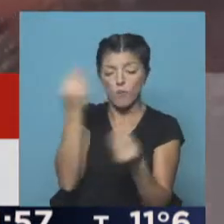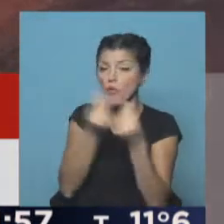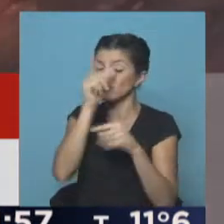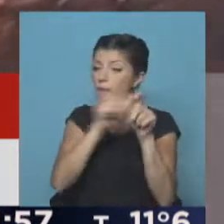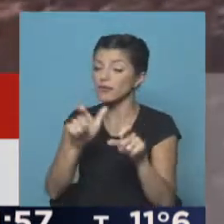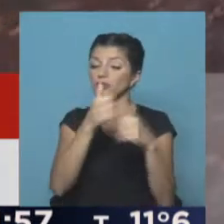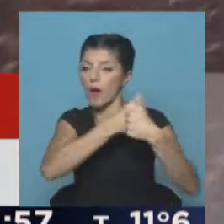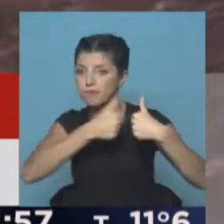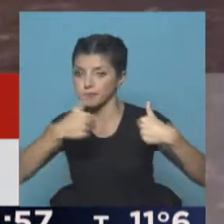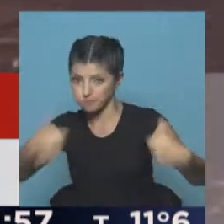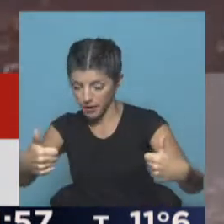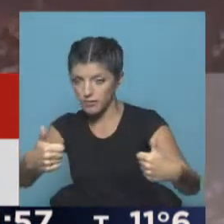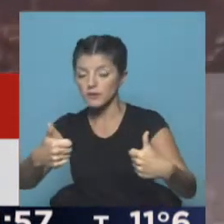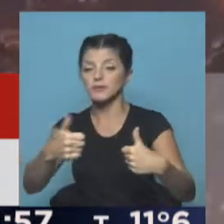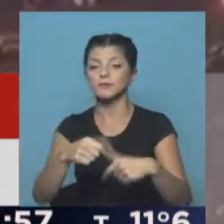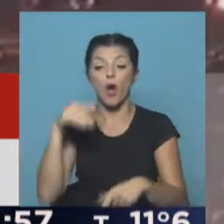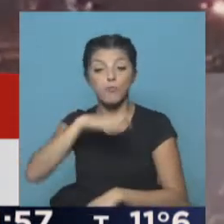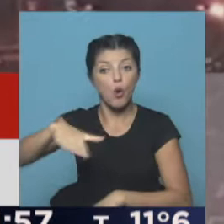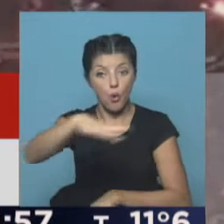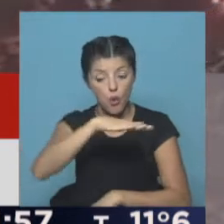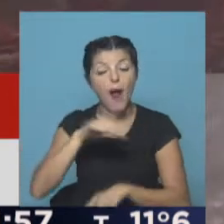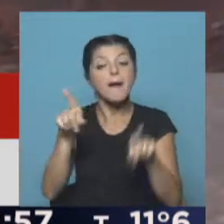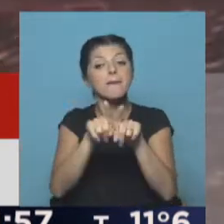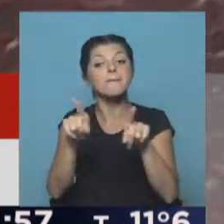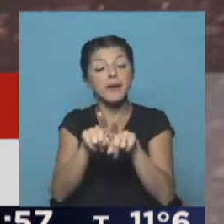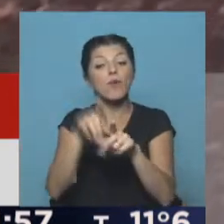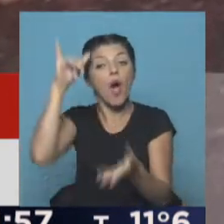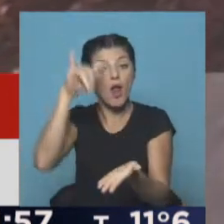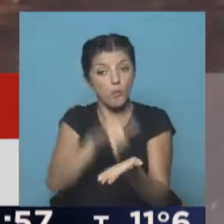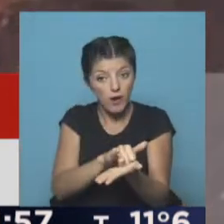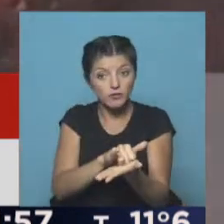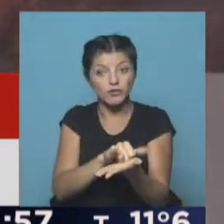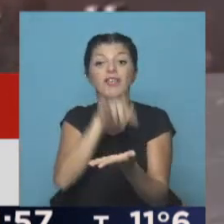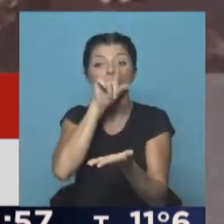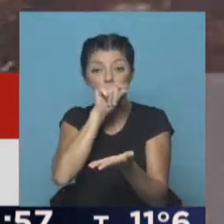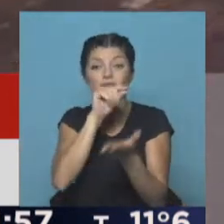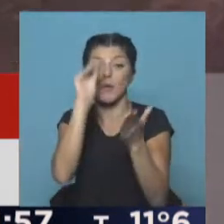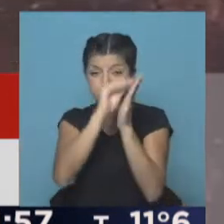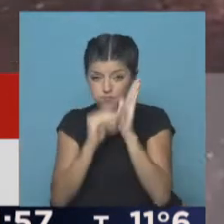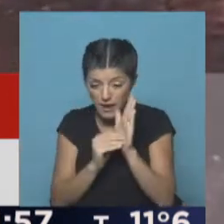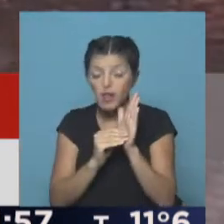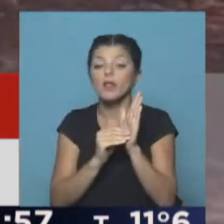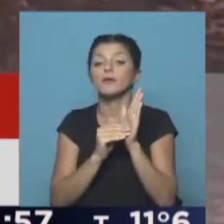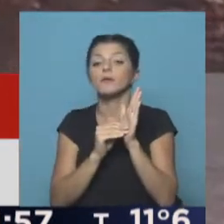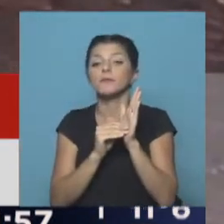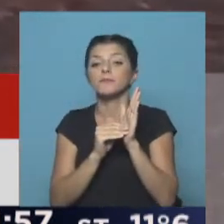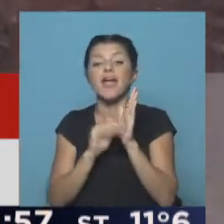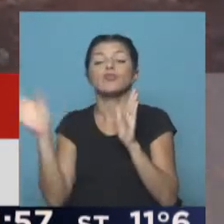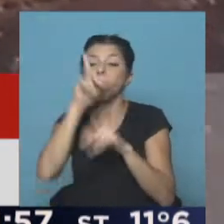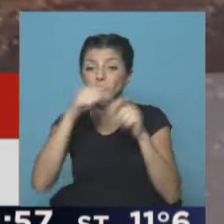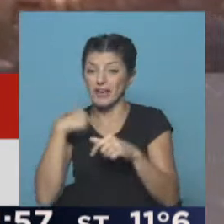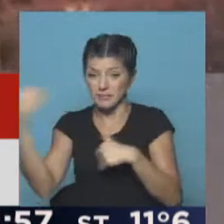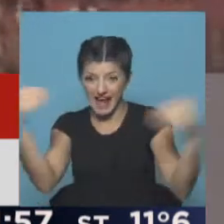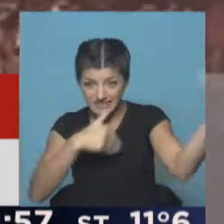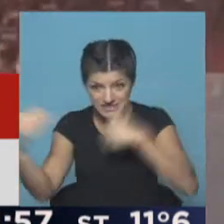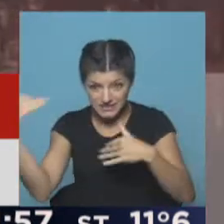agentes ya se acercaron a la zona. El propio aeropuerto, a través de su cuenta de Twitter, claro, manifestó a todas las personas que tenían que llegar al